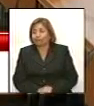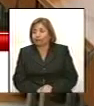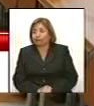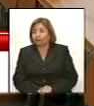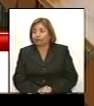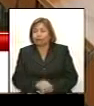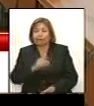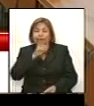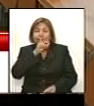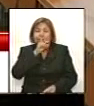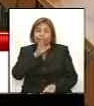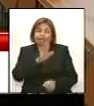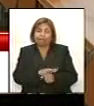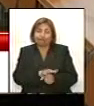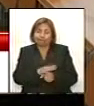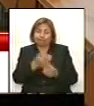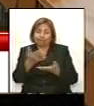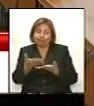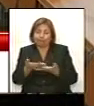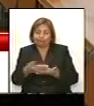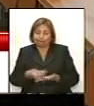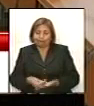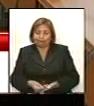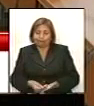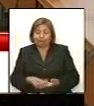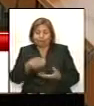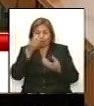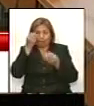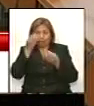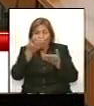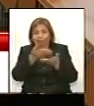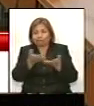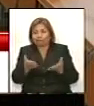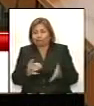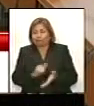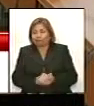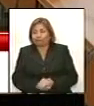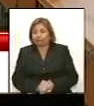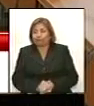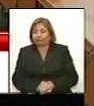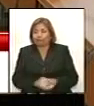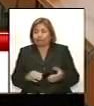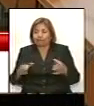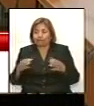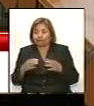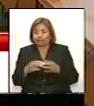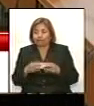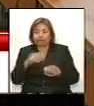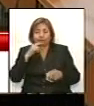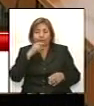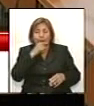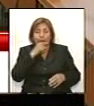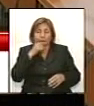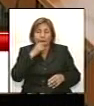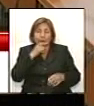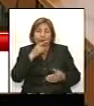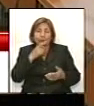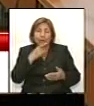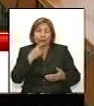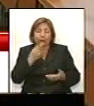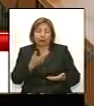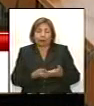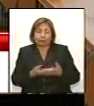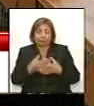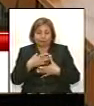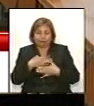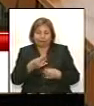otro compromiso que adquirimos es el de poner en conocimiento de la Comisión de la Mujer este